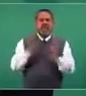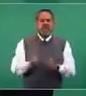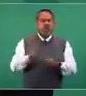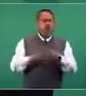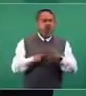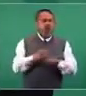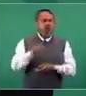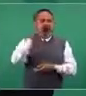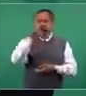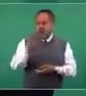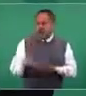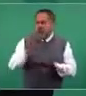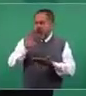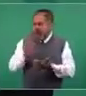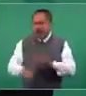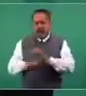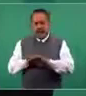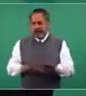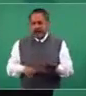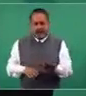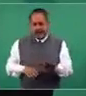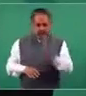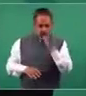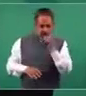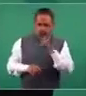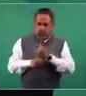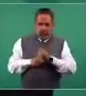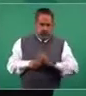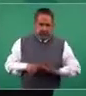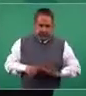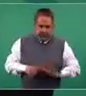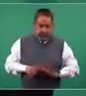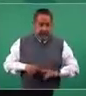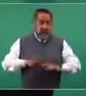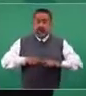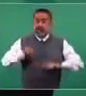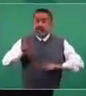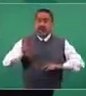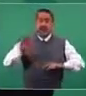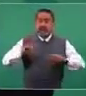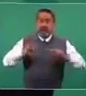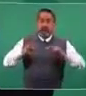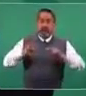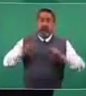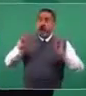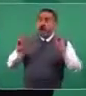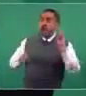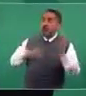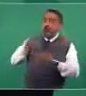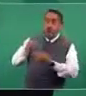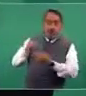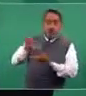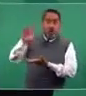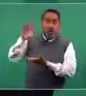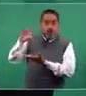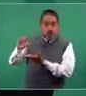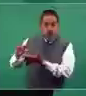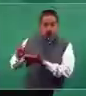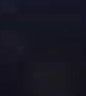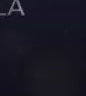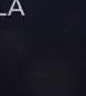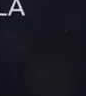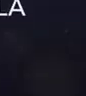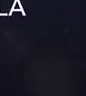garantiza que ya se haya acabado la epidemia hasta que en general en el mundo haya una reducción muy sustancial de la